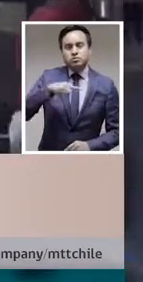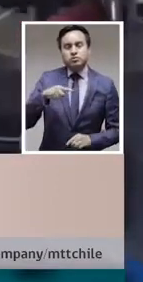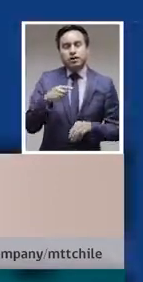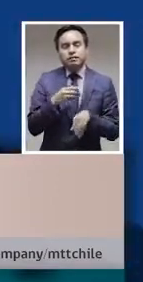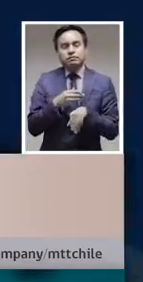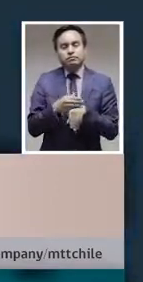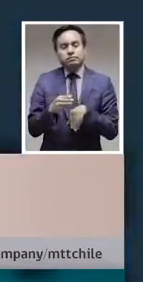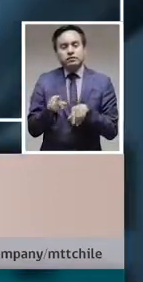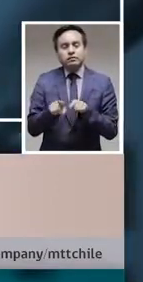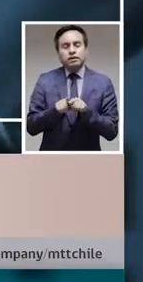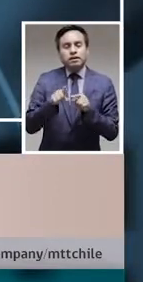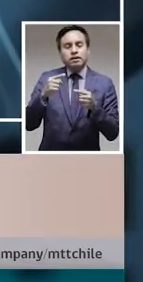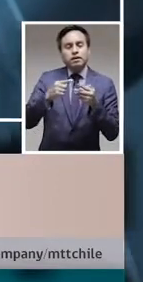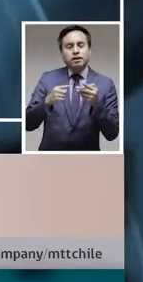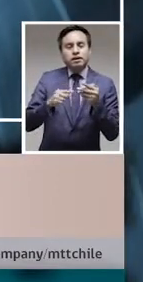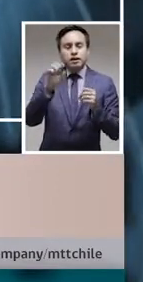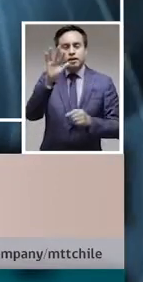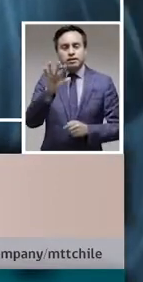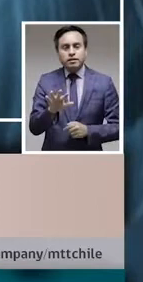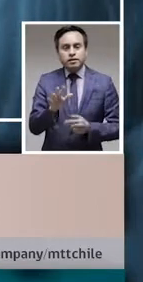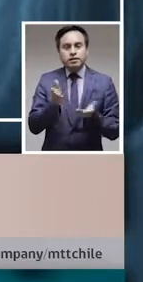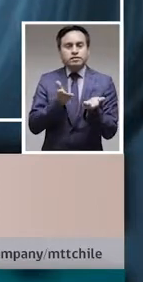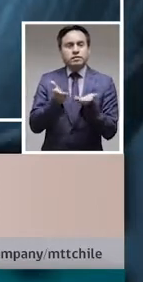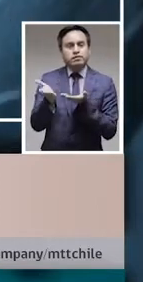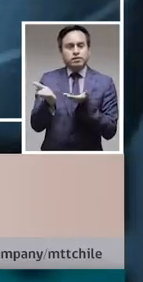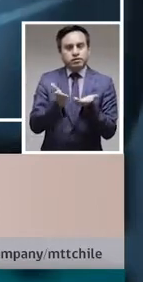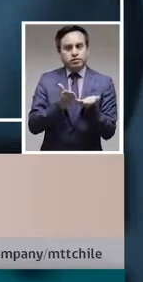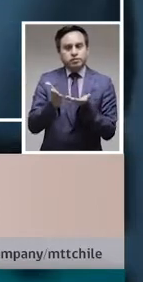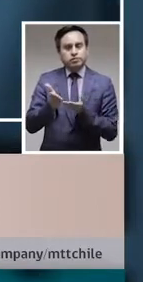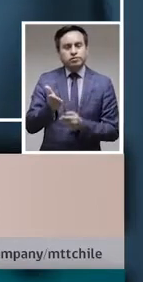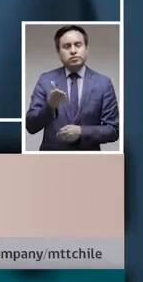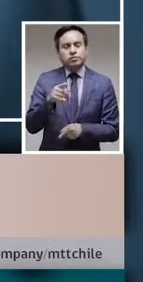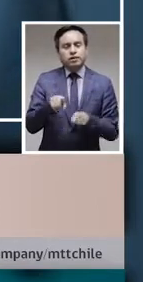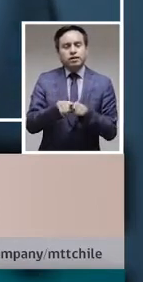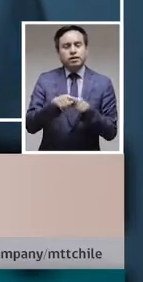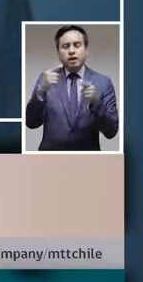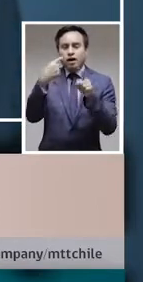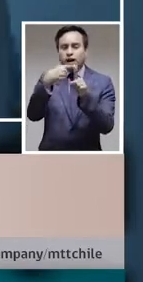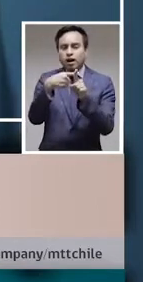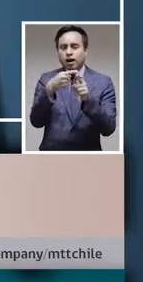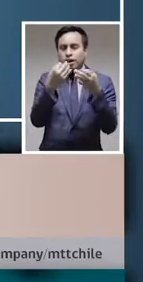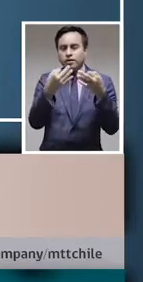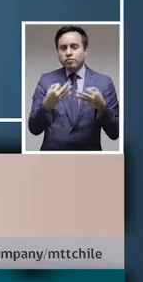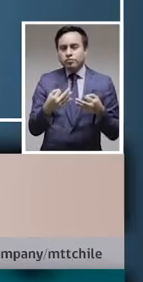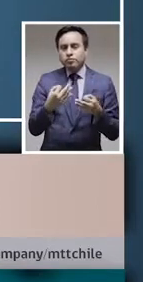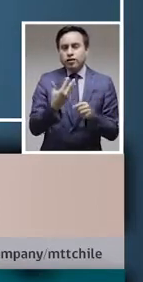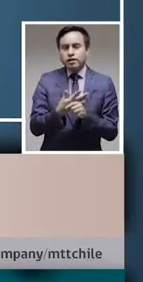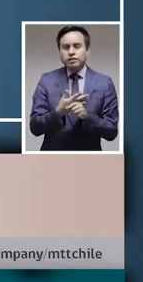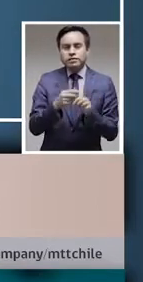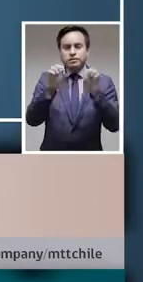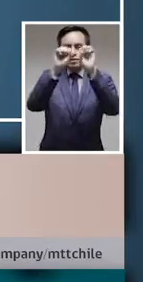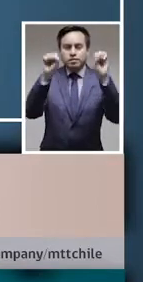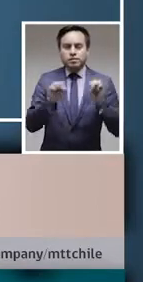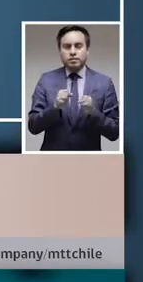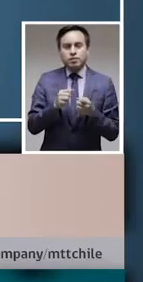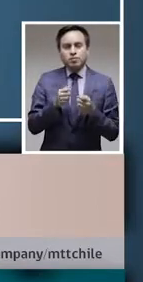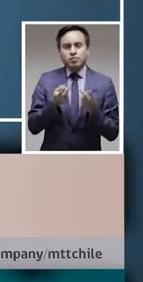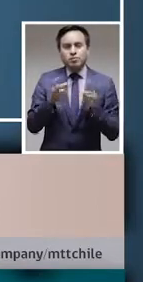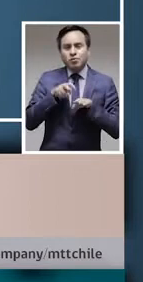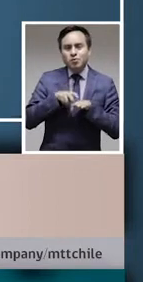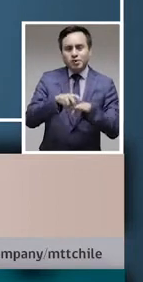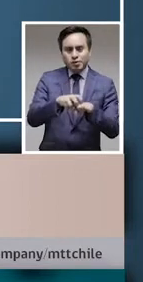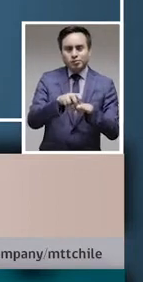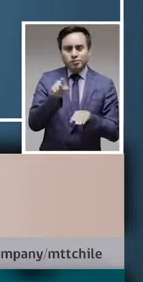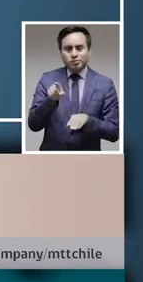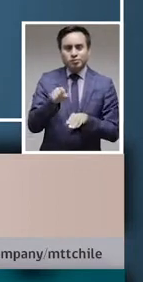atrás con las características de servicio con los atributos de los sistemas de transporte público.